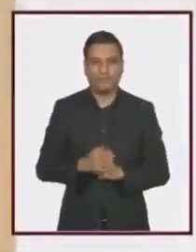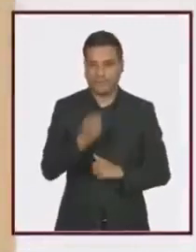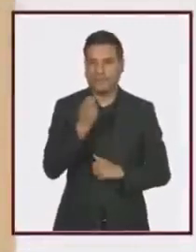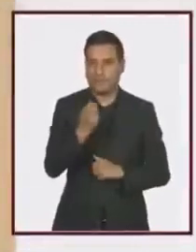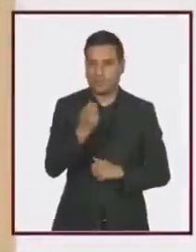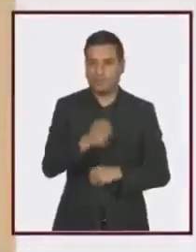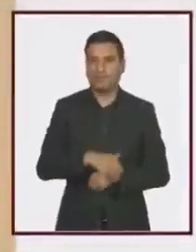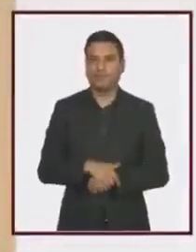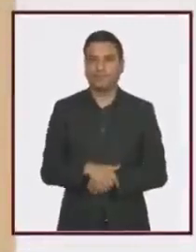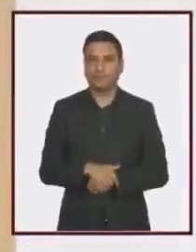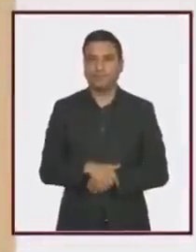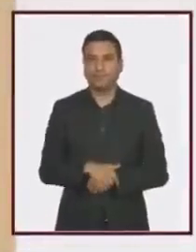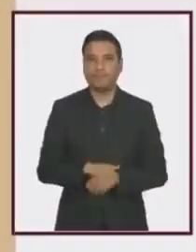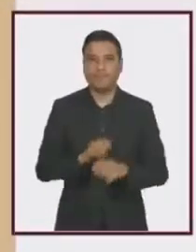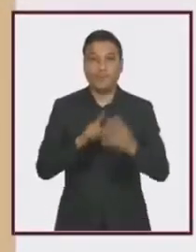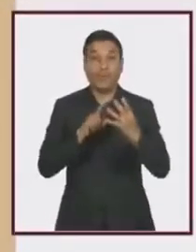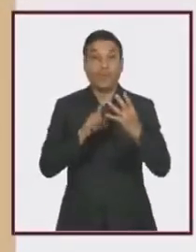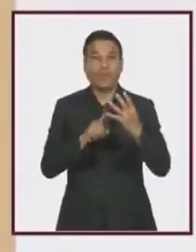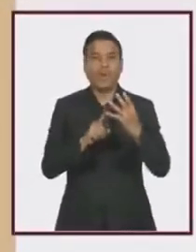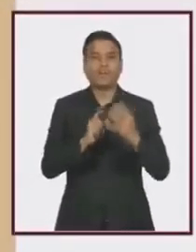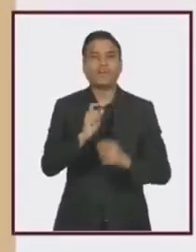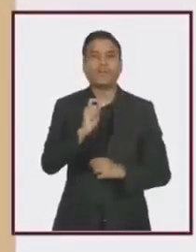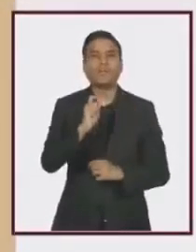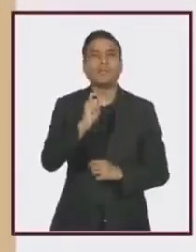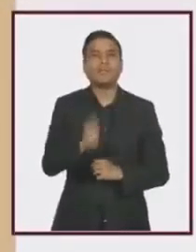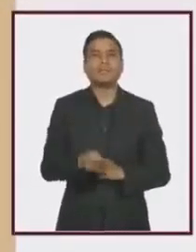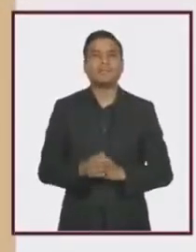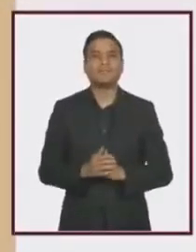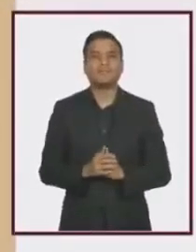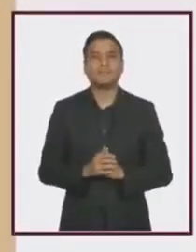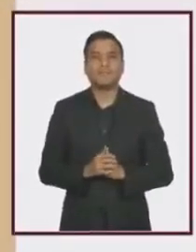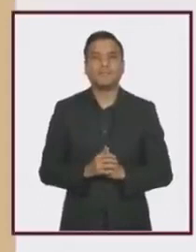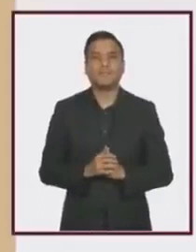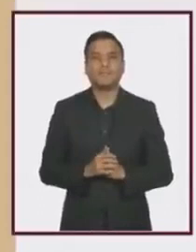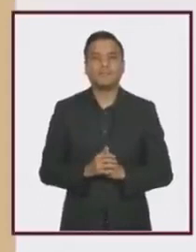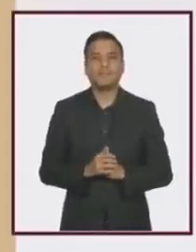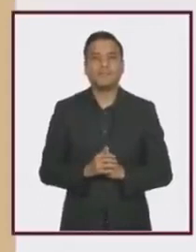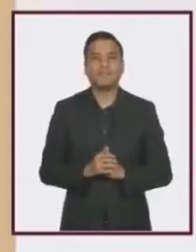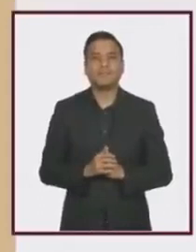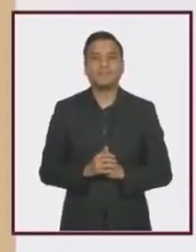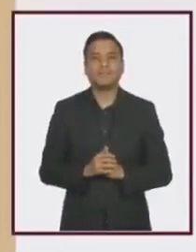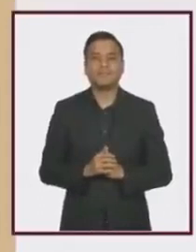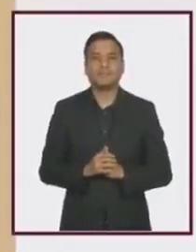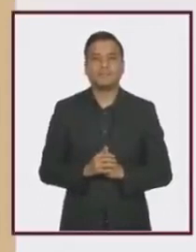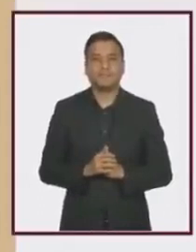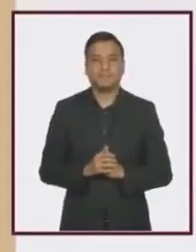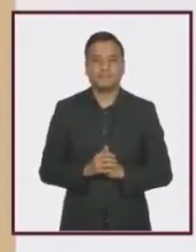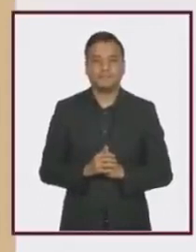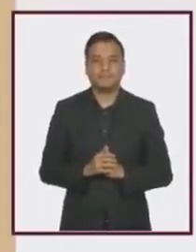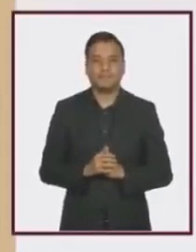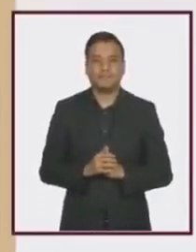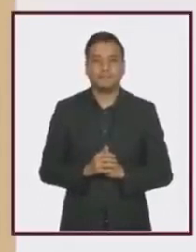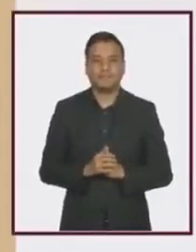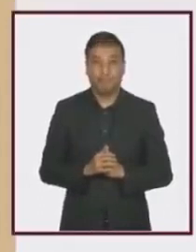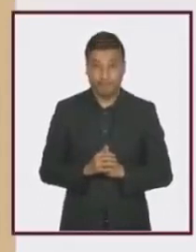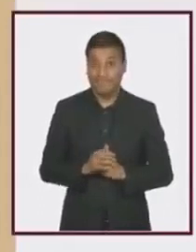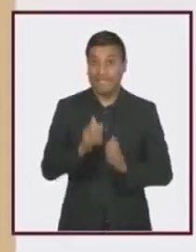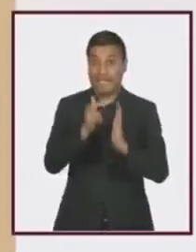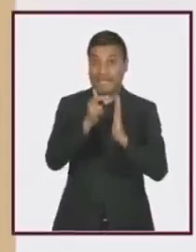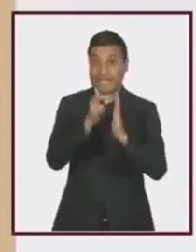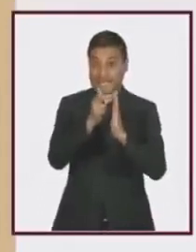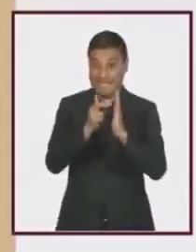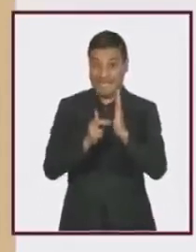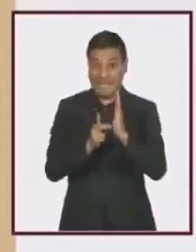está relacionado precisamente con cómo todos estos elementos, estos principios, primero